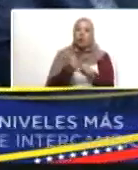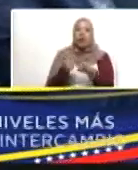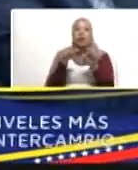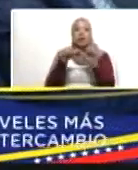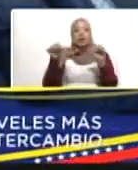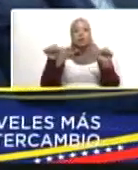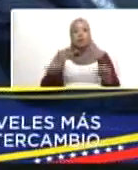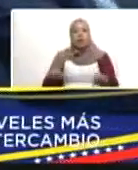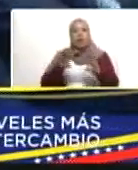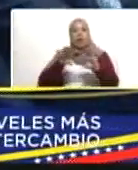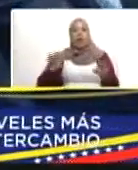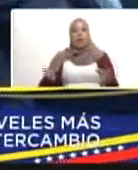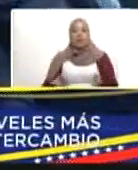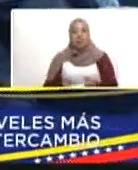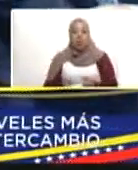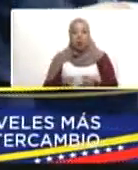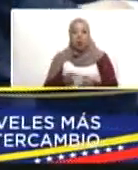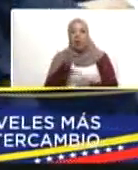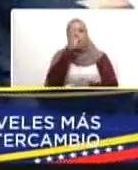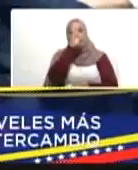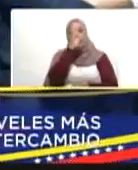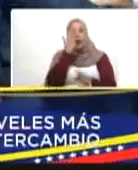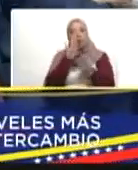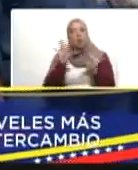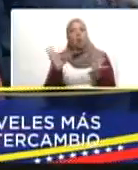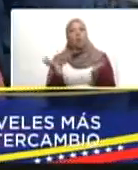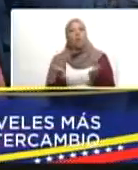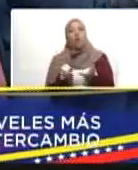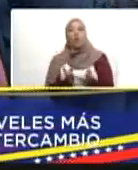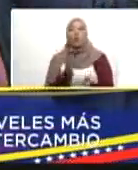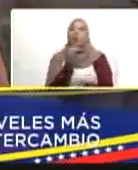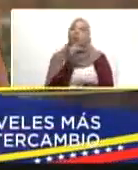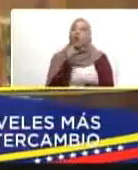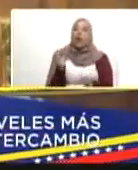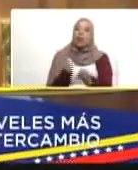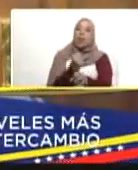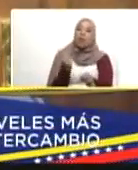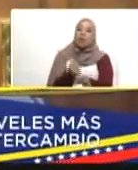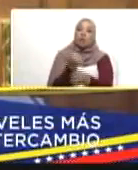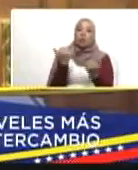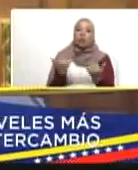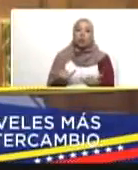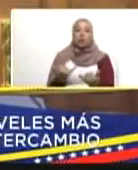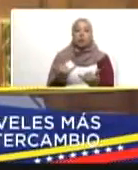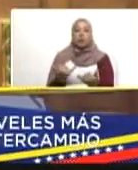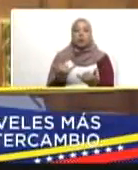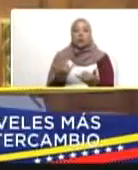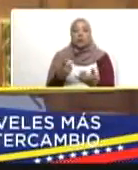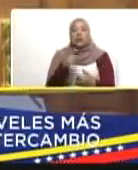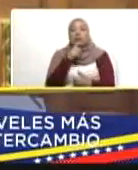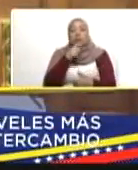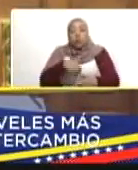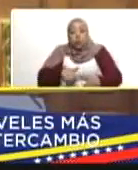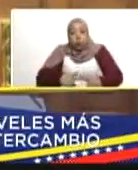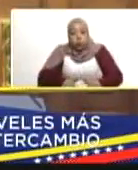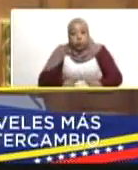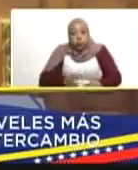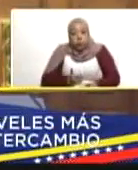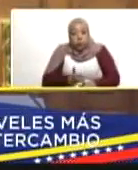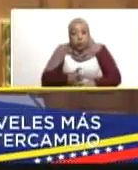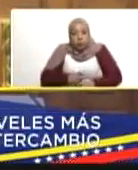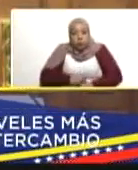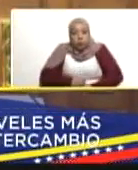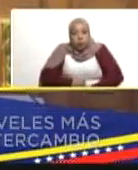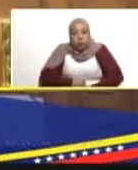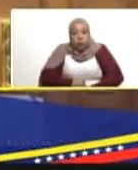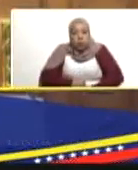financiero del mundo en Banco del mundo tiene que trabajar con las vísceras